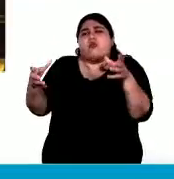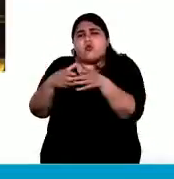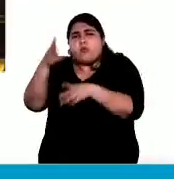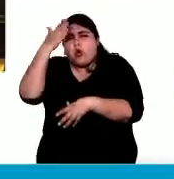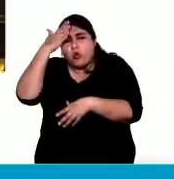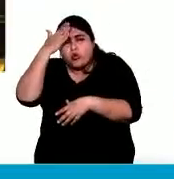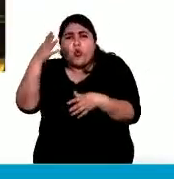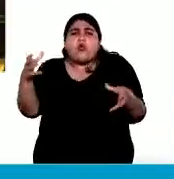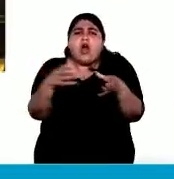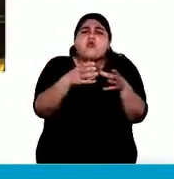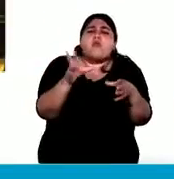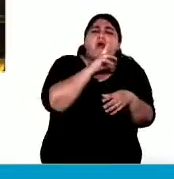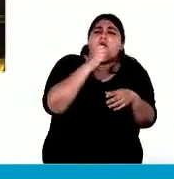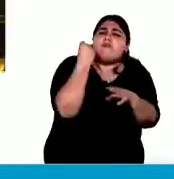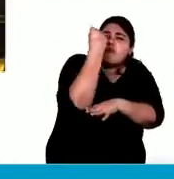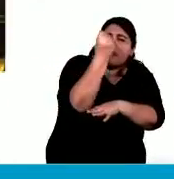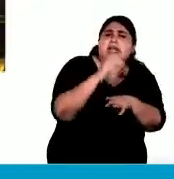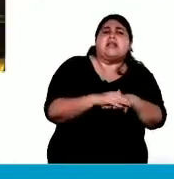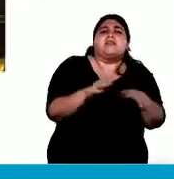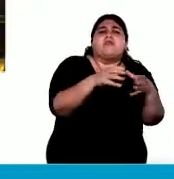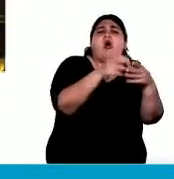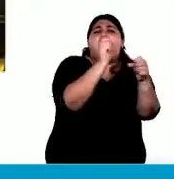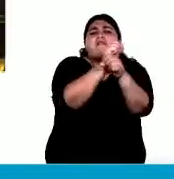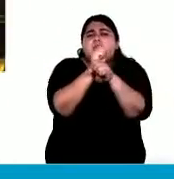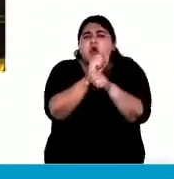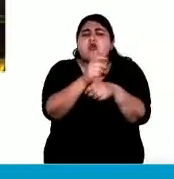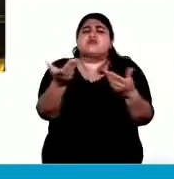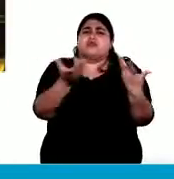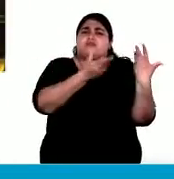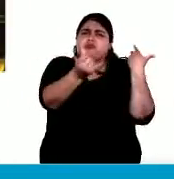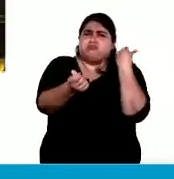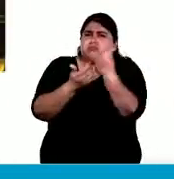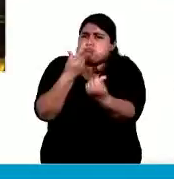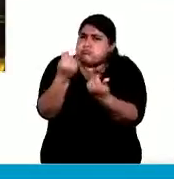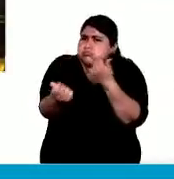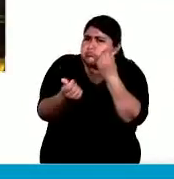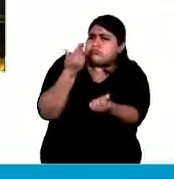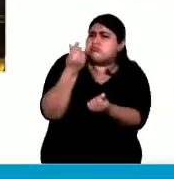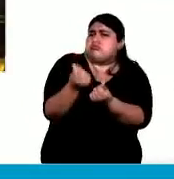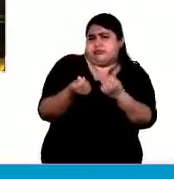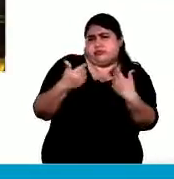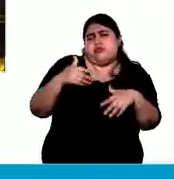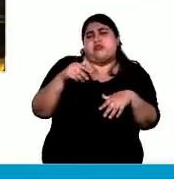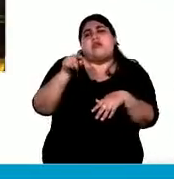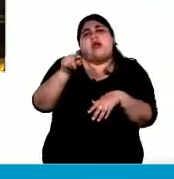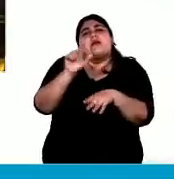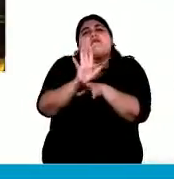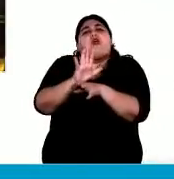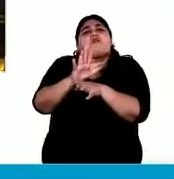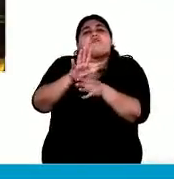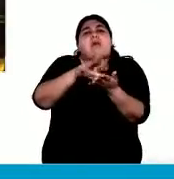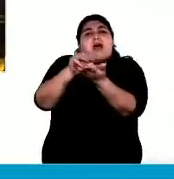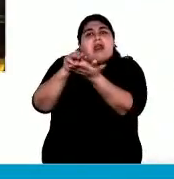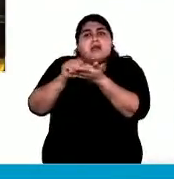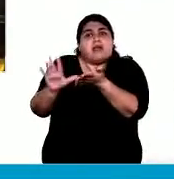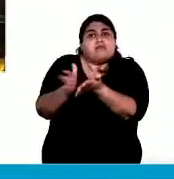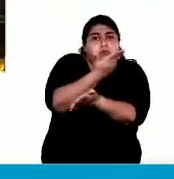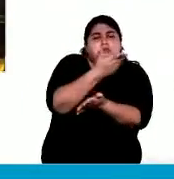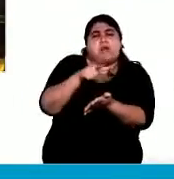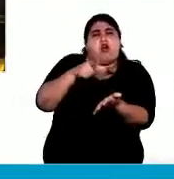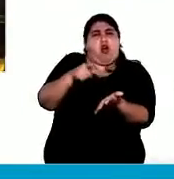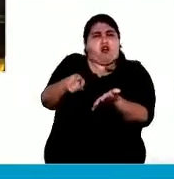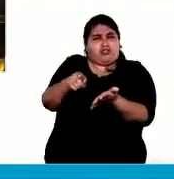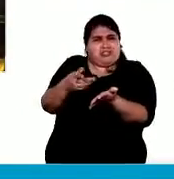del feminismo artistas que se han pronunciando o se han pronunciado contra la salida represiva con el desalojo